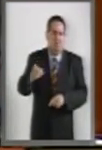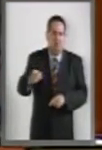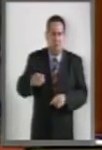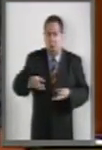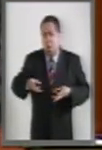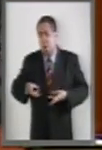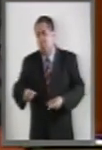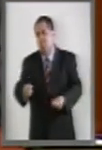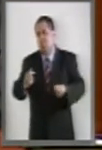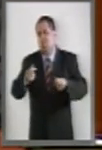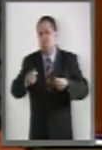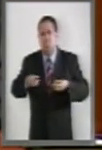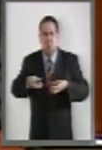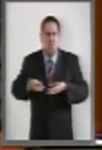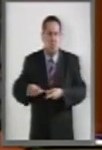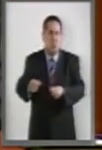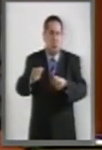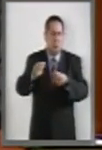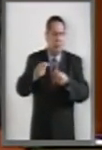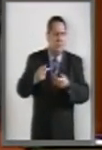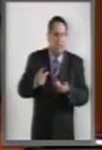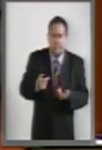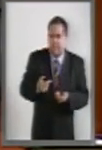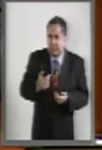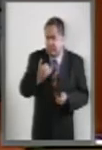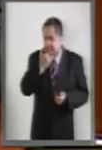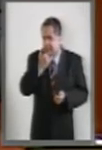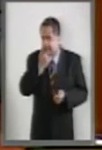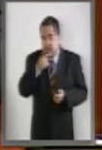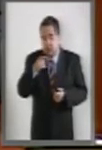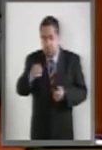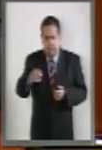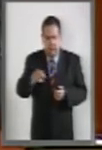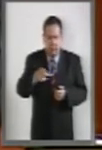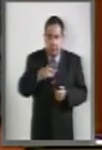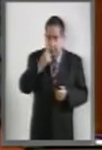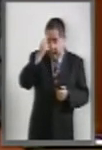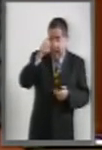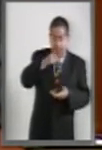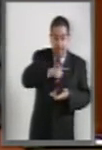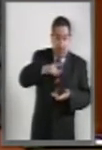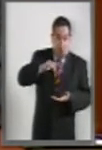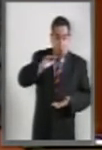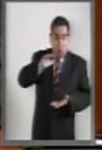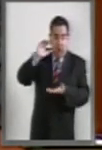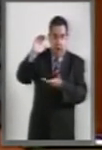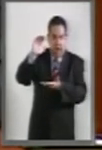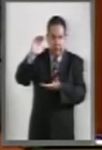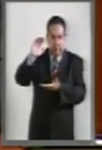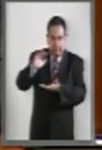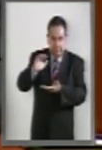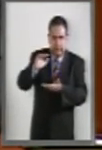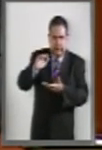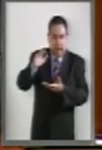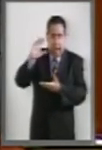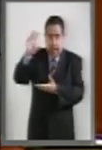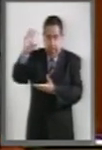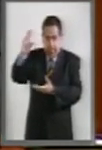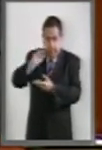públicos, ya que lejos de que el endeudamiento sirva para generar